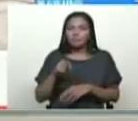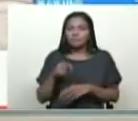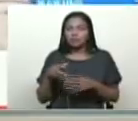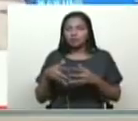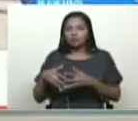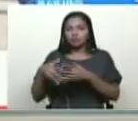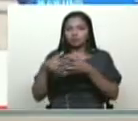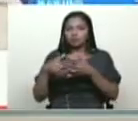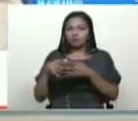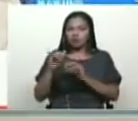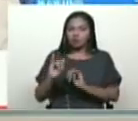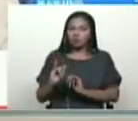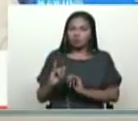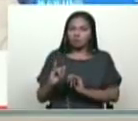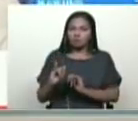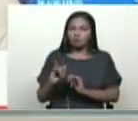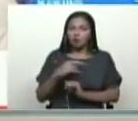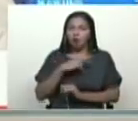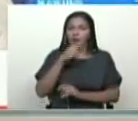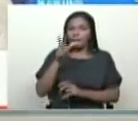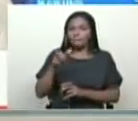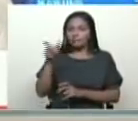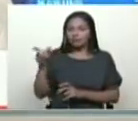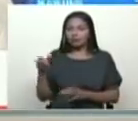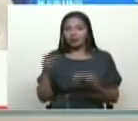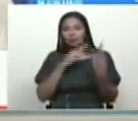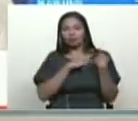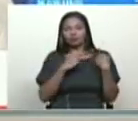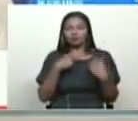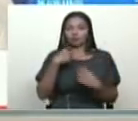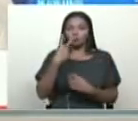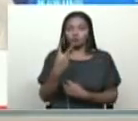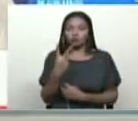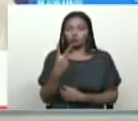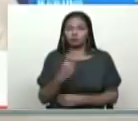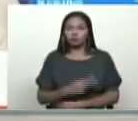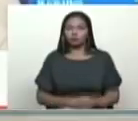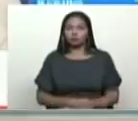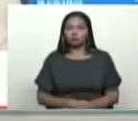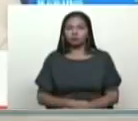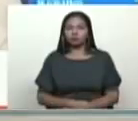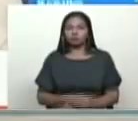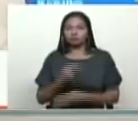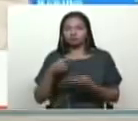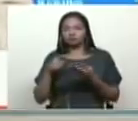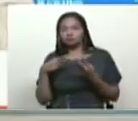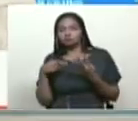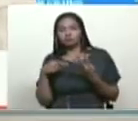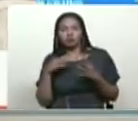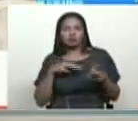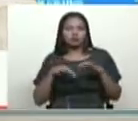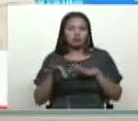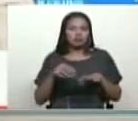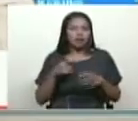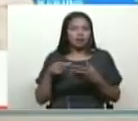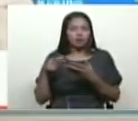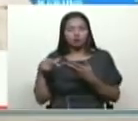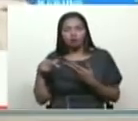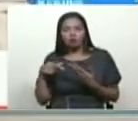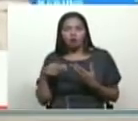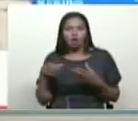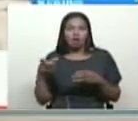imperial de los Estados Unidos, sus voceros principales, el George Bolton,